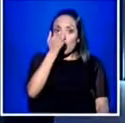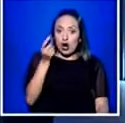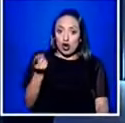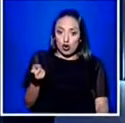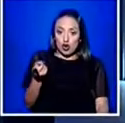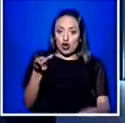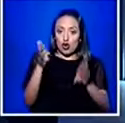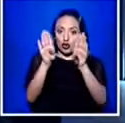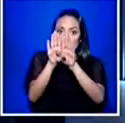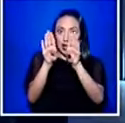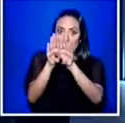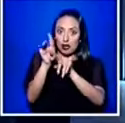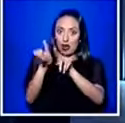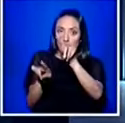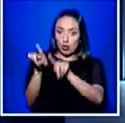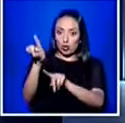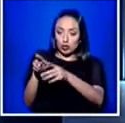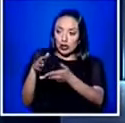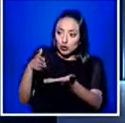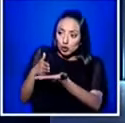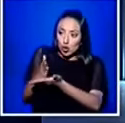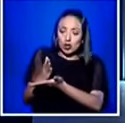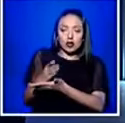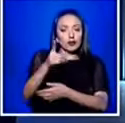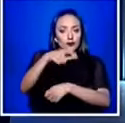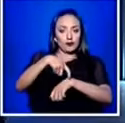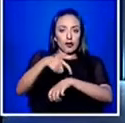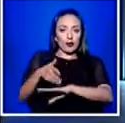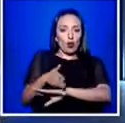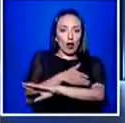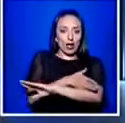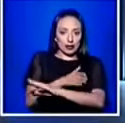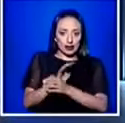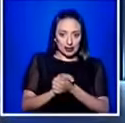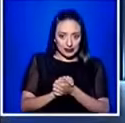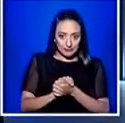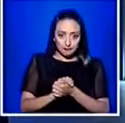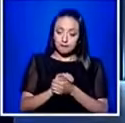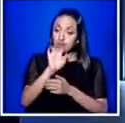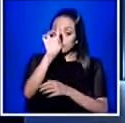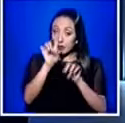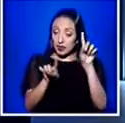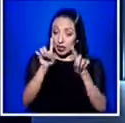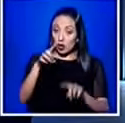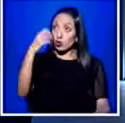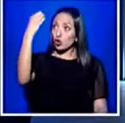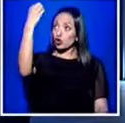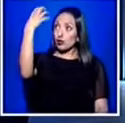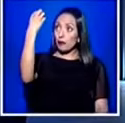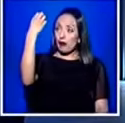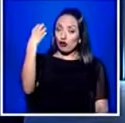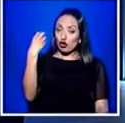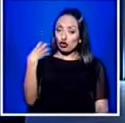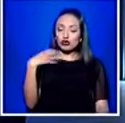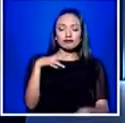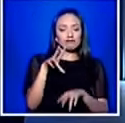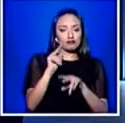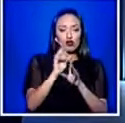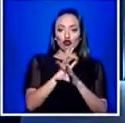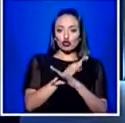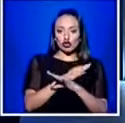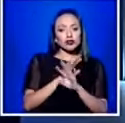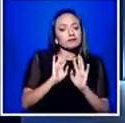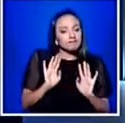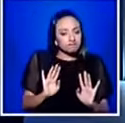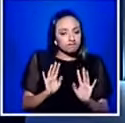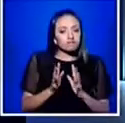principalmente en el norte de la capital. Por favor, salgan con tiempo de casa, los semáforos no están funcionando en varios sectores. Y vamos a hablar ahora de un tema